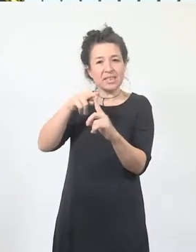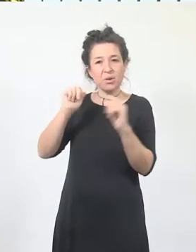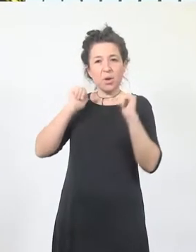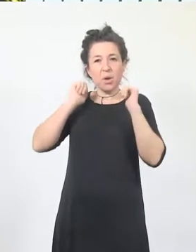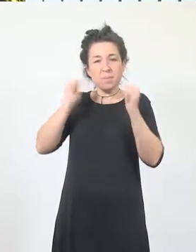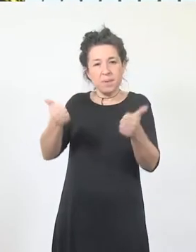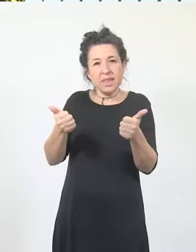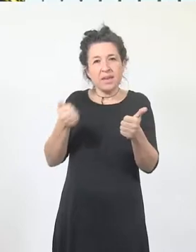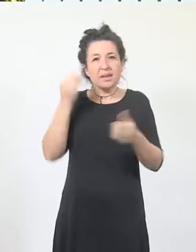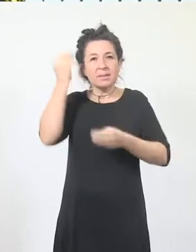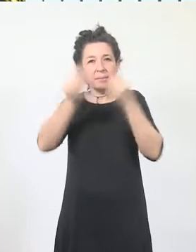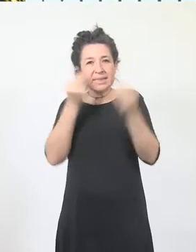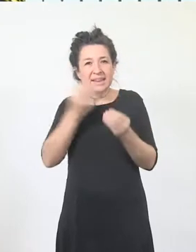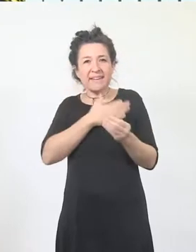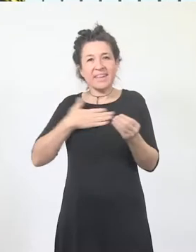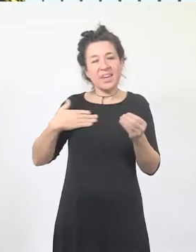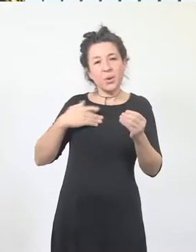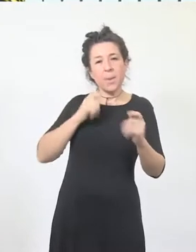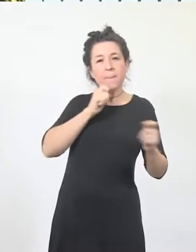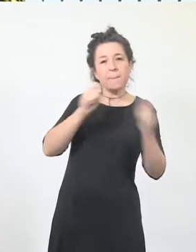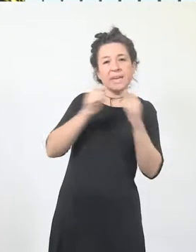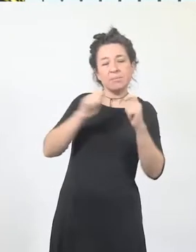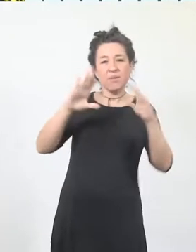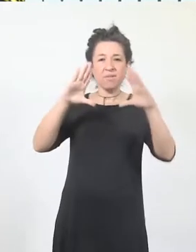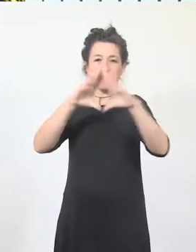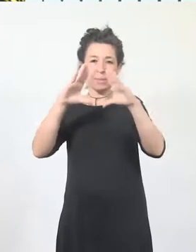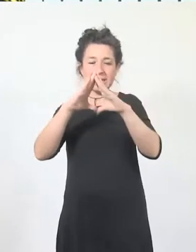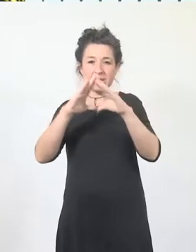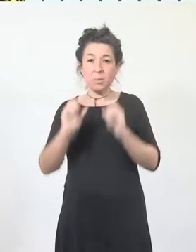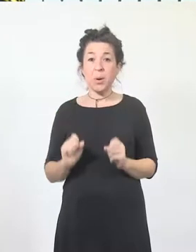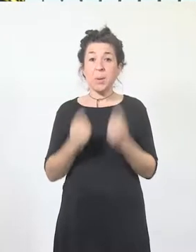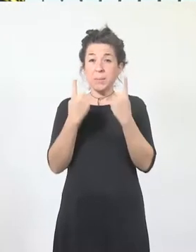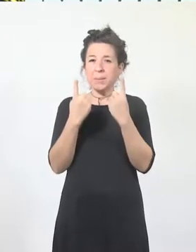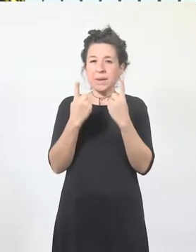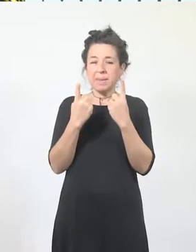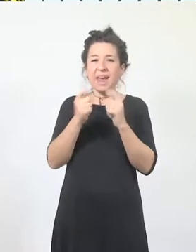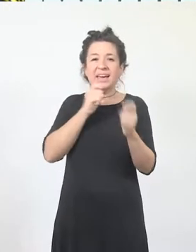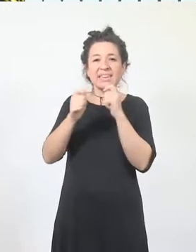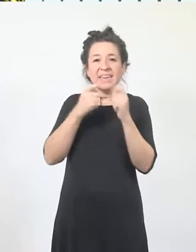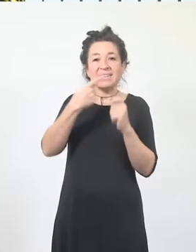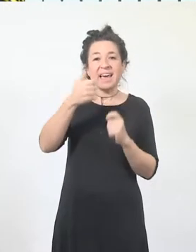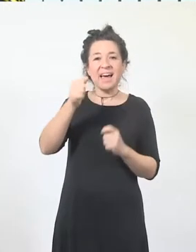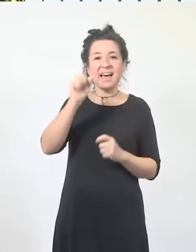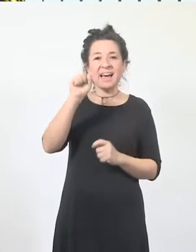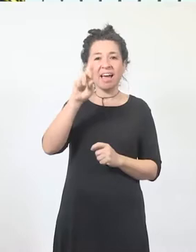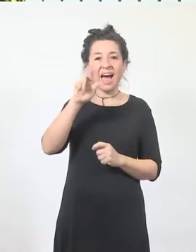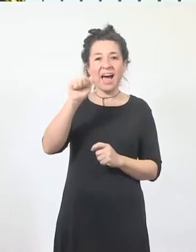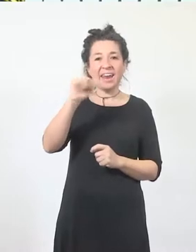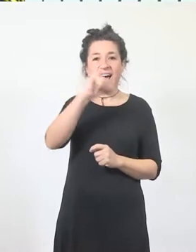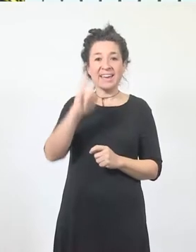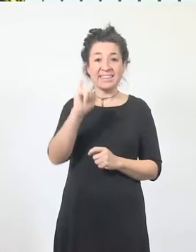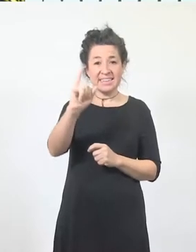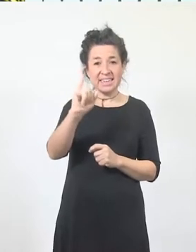hacer periodismo feminista, me acordé de que mi primera entrevista se la hice a Garasi Jakenbarek,